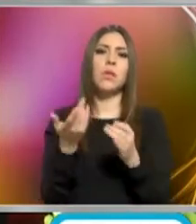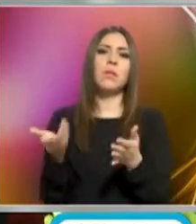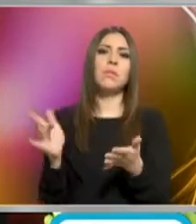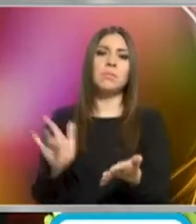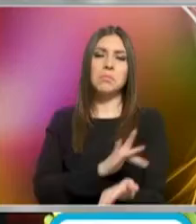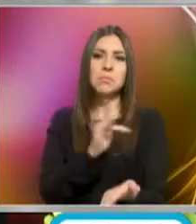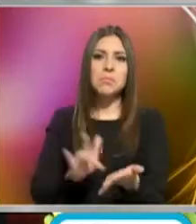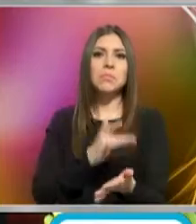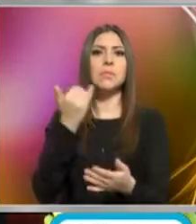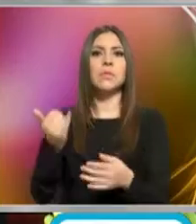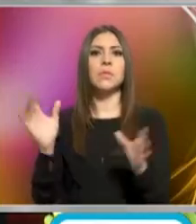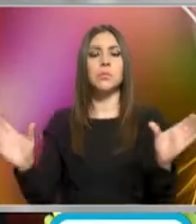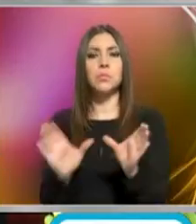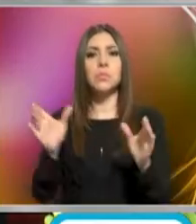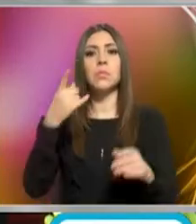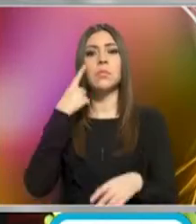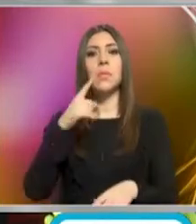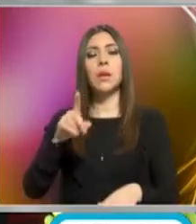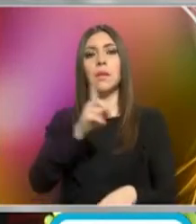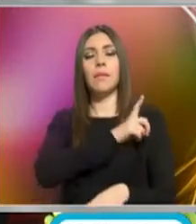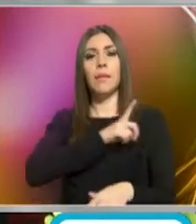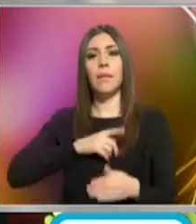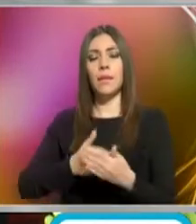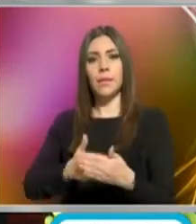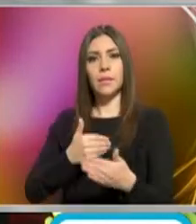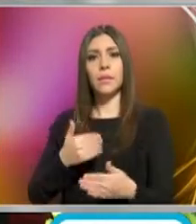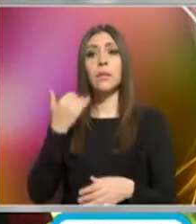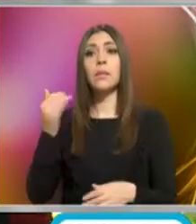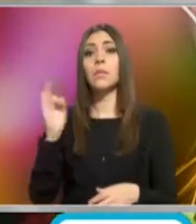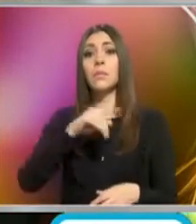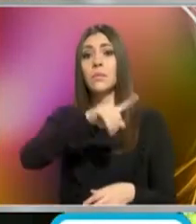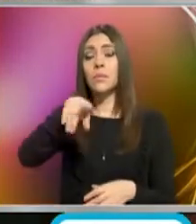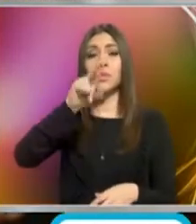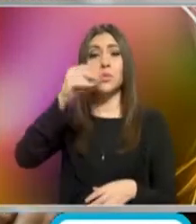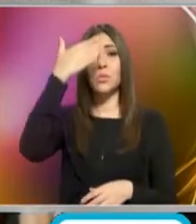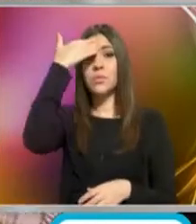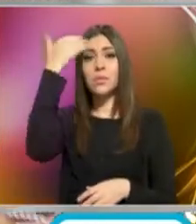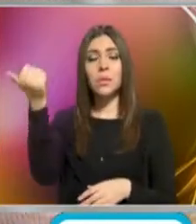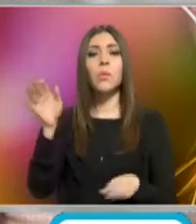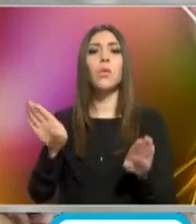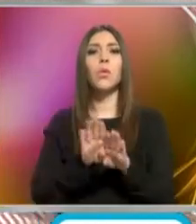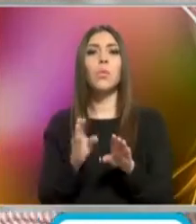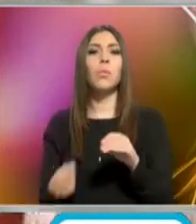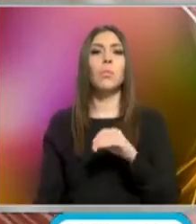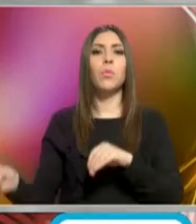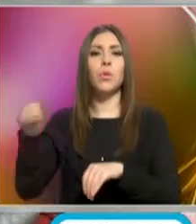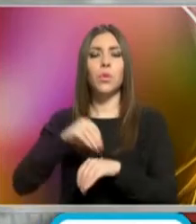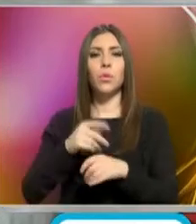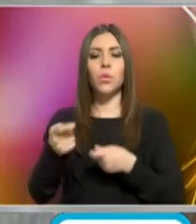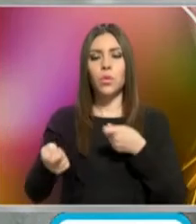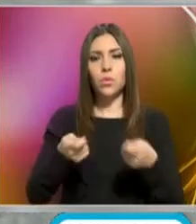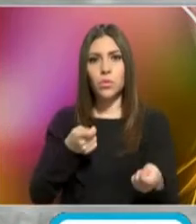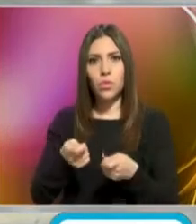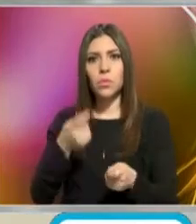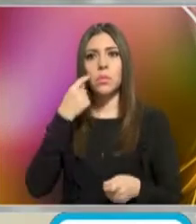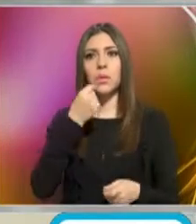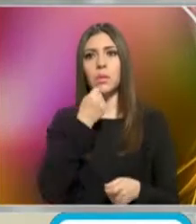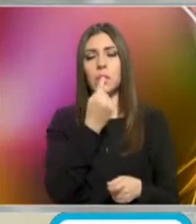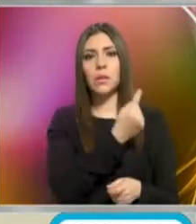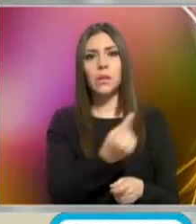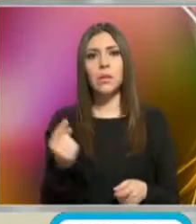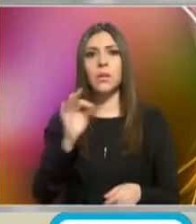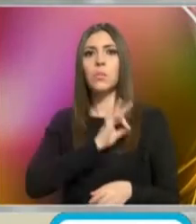parentales. Sí. Y es más, señor, señora, si usted no sabe cómo utilizar, cómo poner este tipo de controles para que nuestros